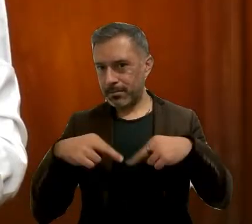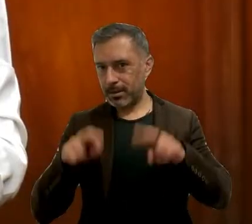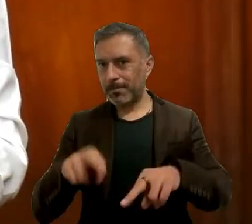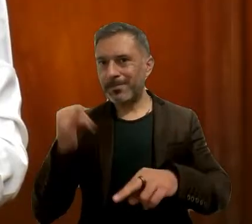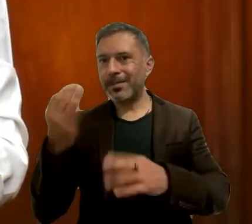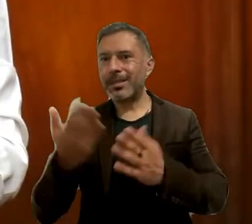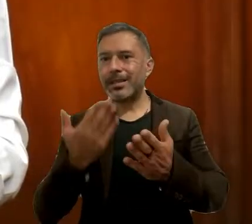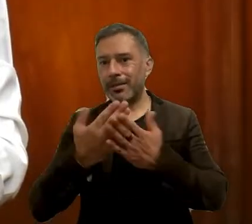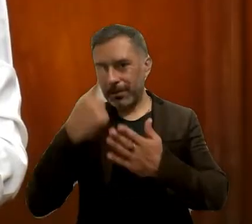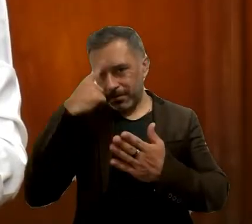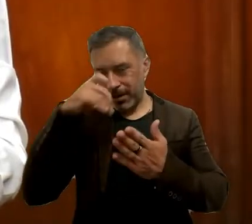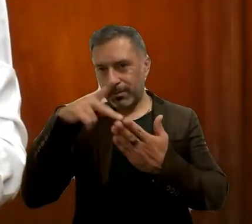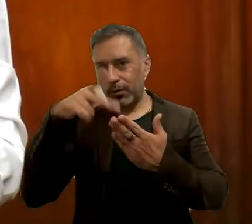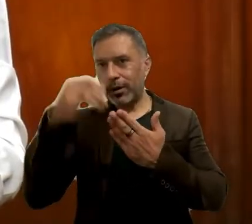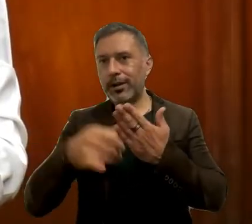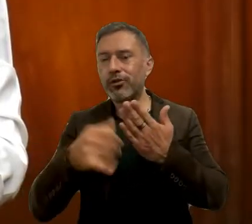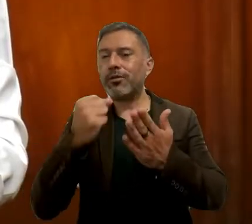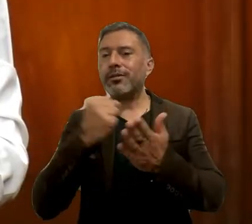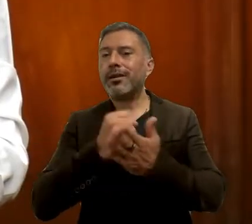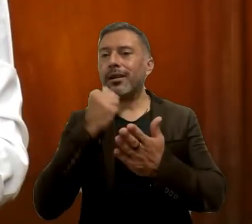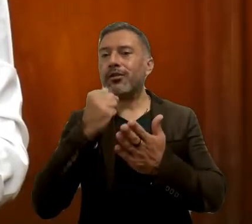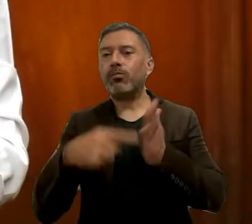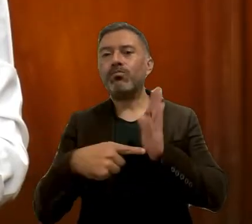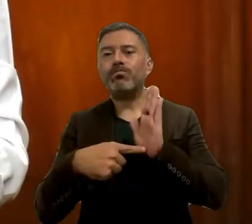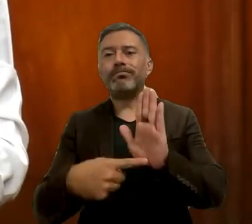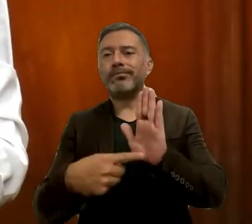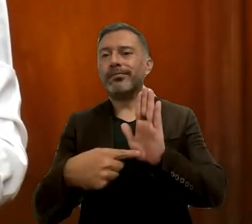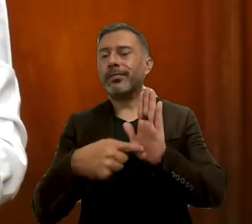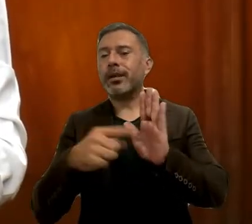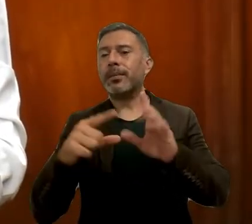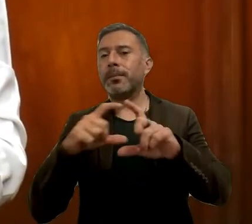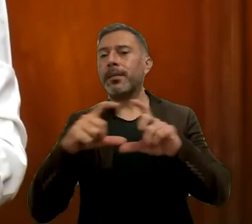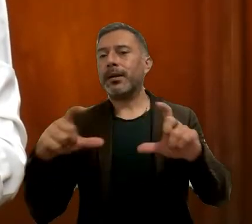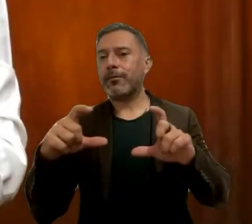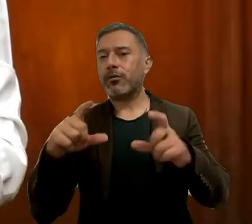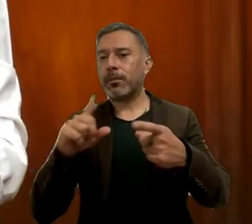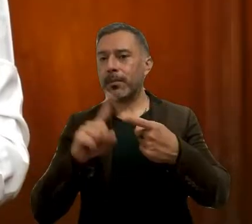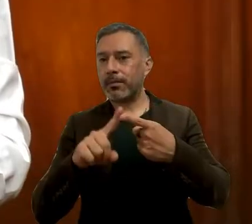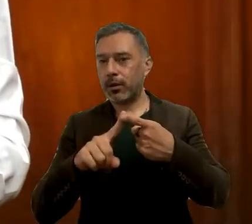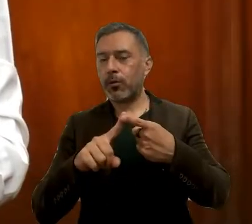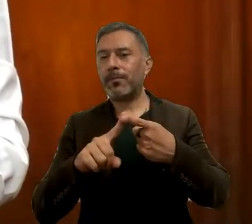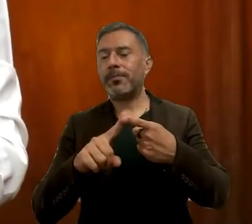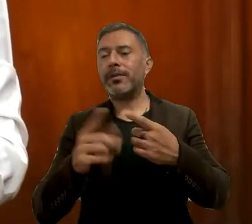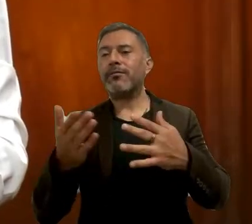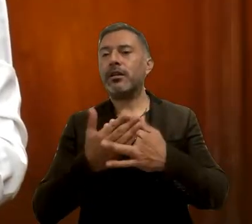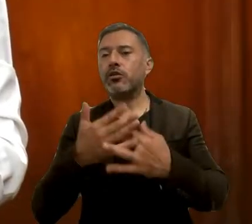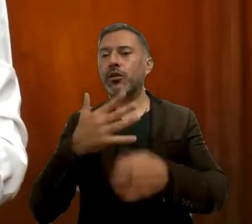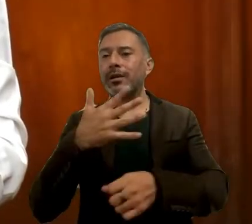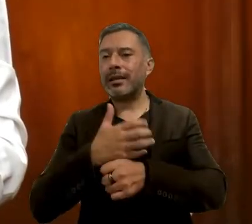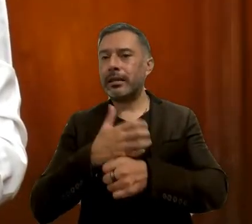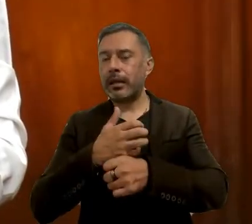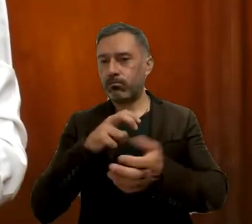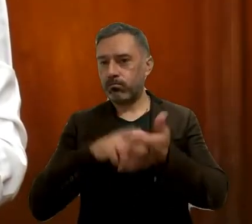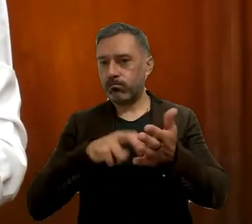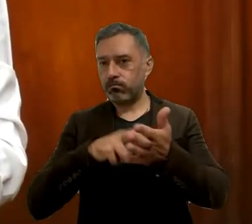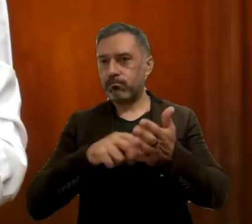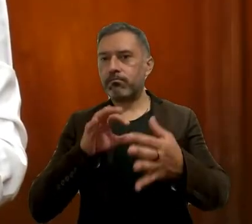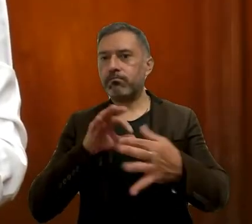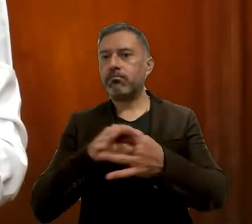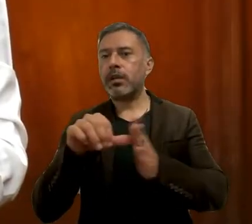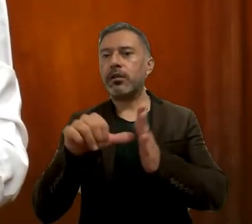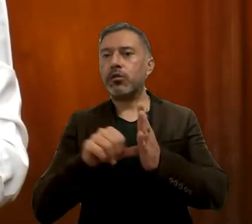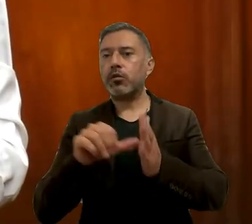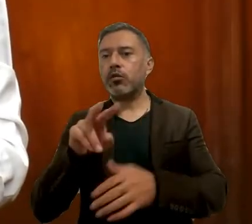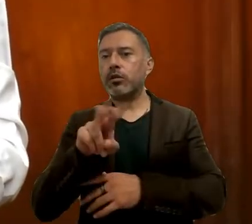siguiente iniciativa con proyecto de decreto por el que se reforma el primer párrafo y su fracción quinta del artículo 204